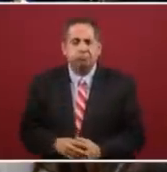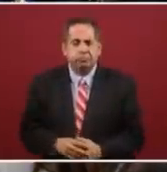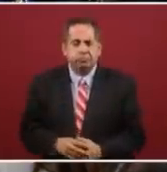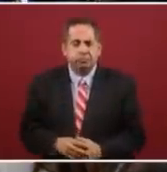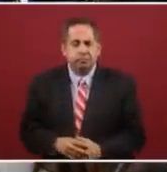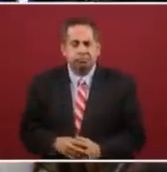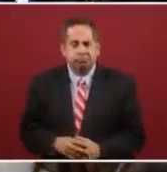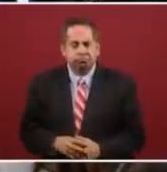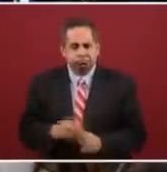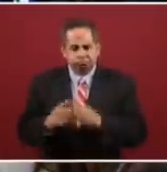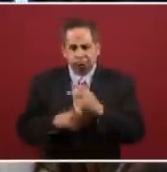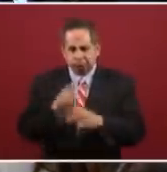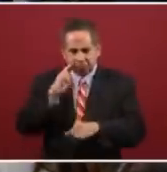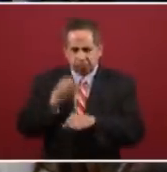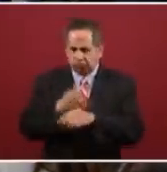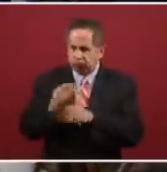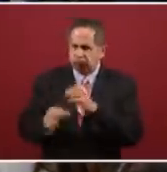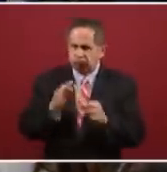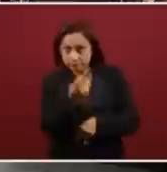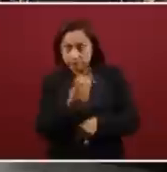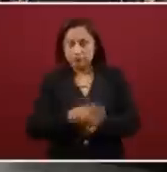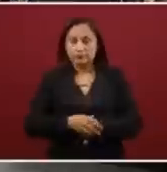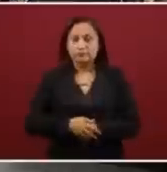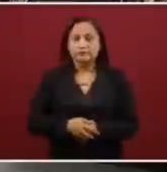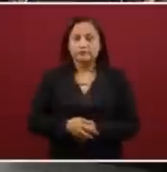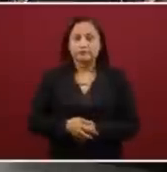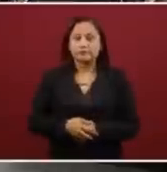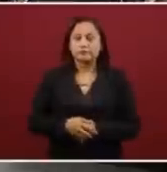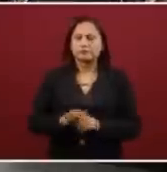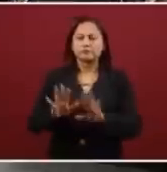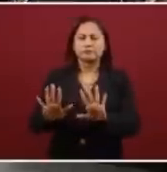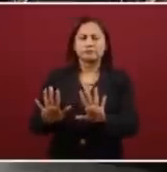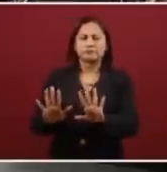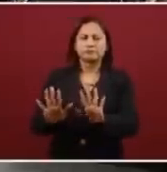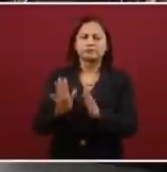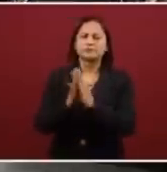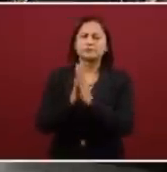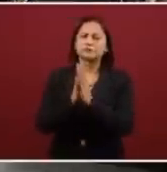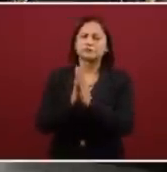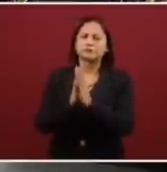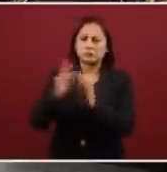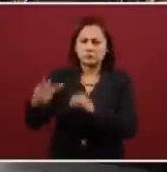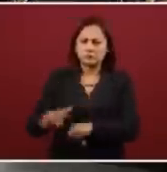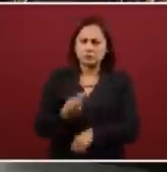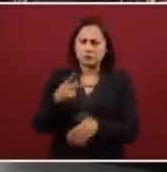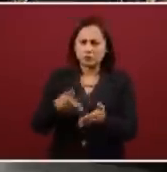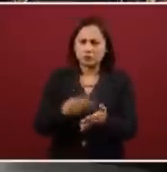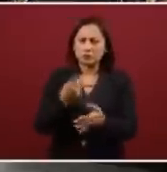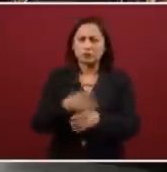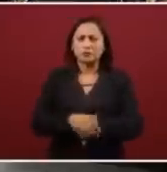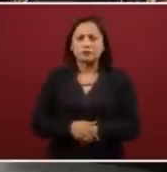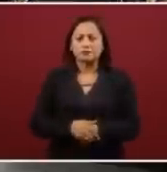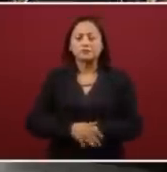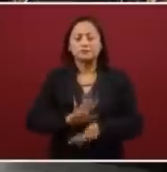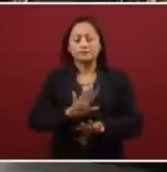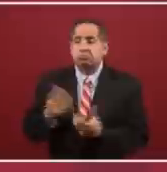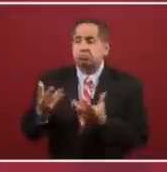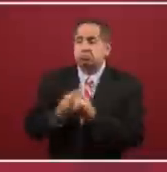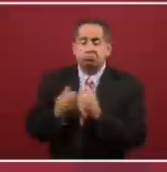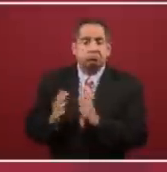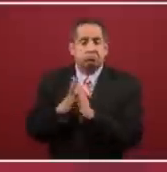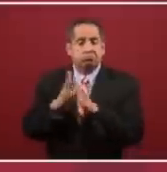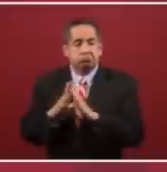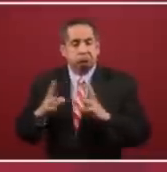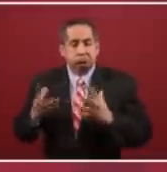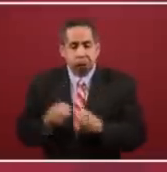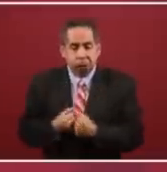y vamos a corresponder, se van a cumplir todos los compromisos. Nunca se había